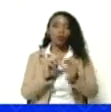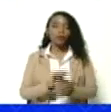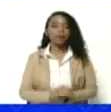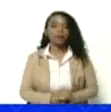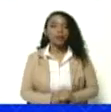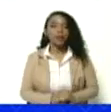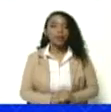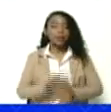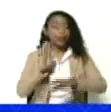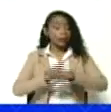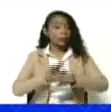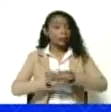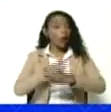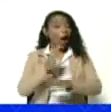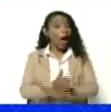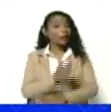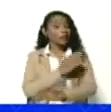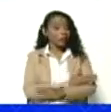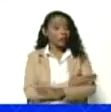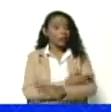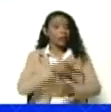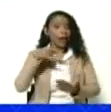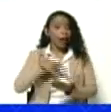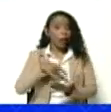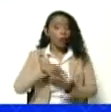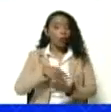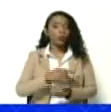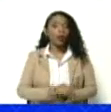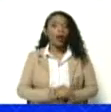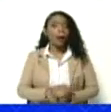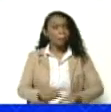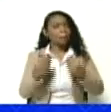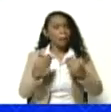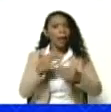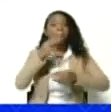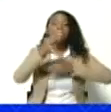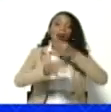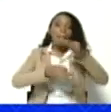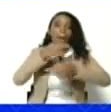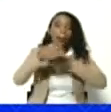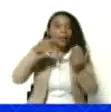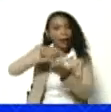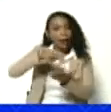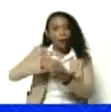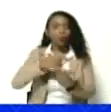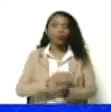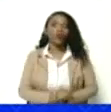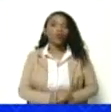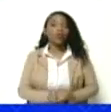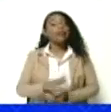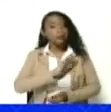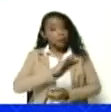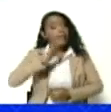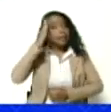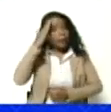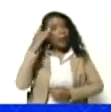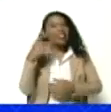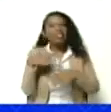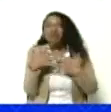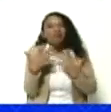que sucedieron antes de Carabobo. Para poder explicarnos Carabobo, tenemos que saber qué